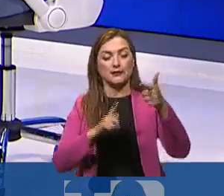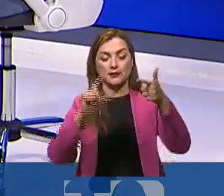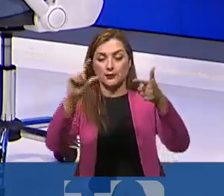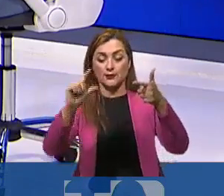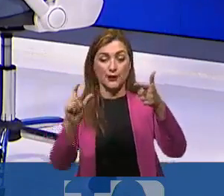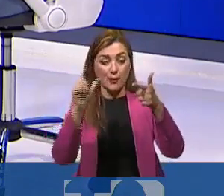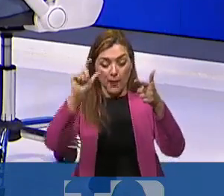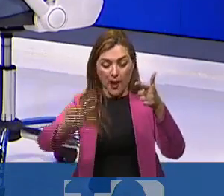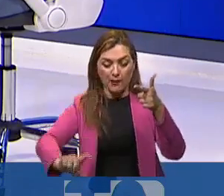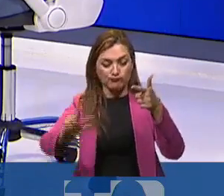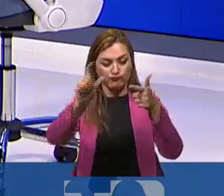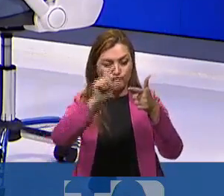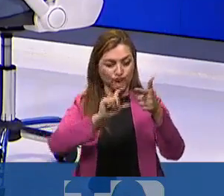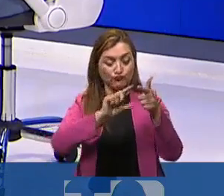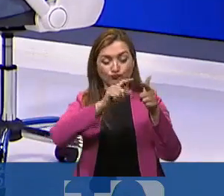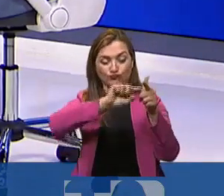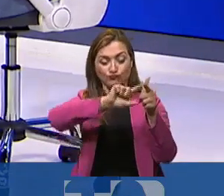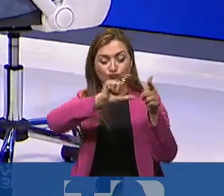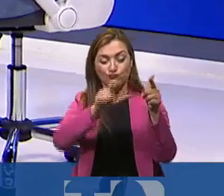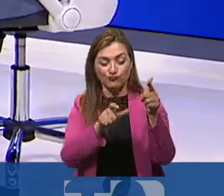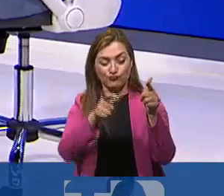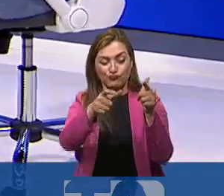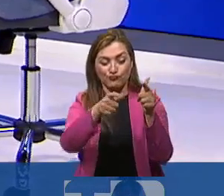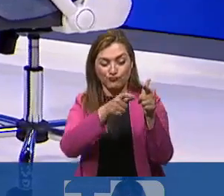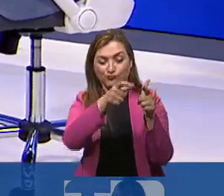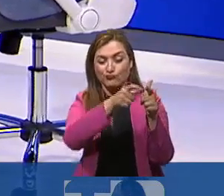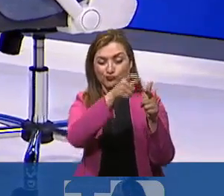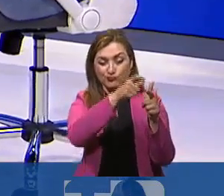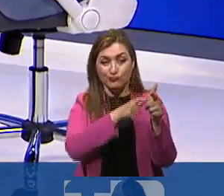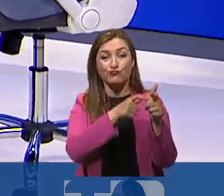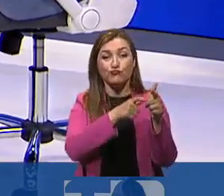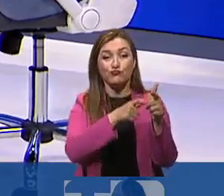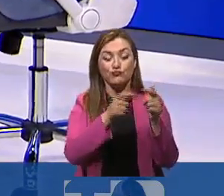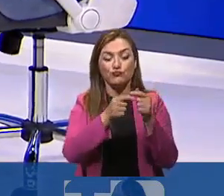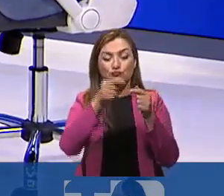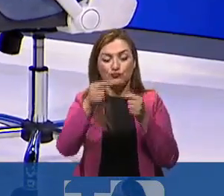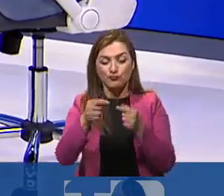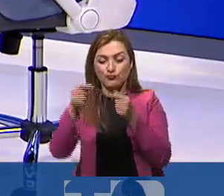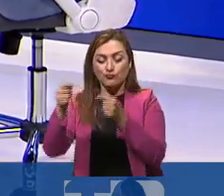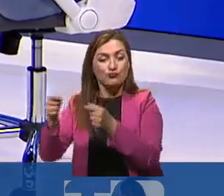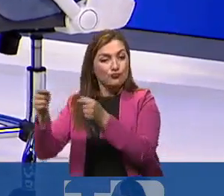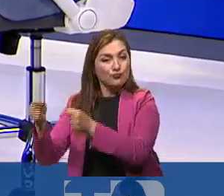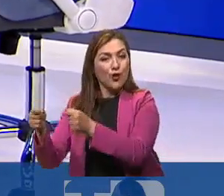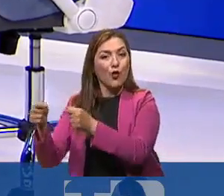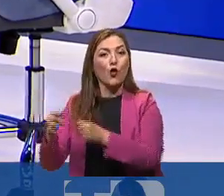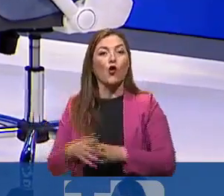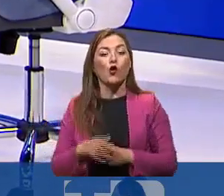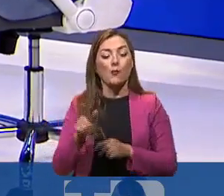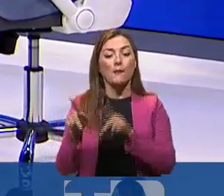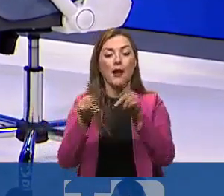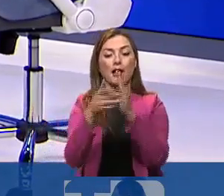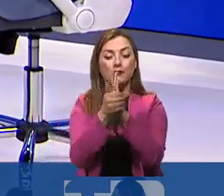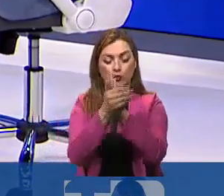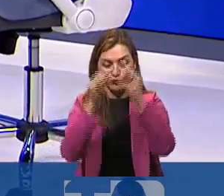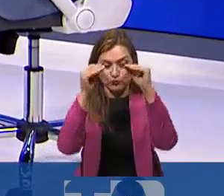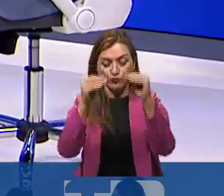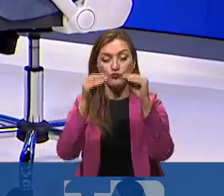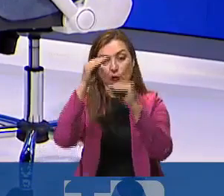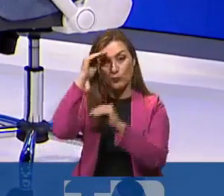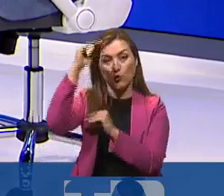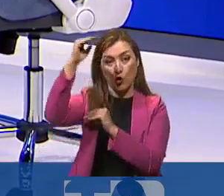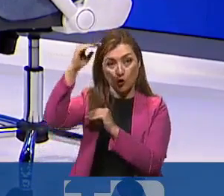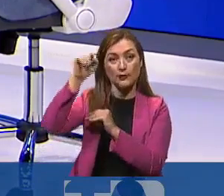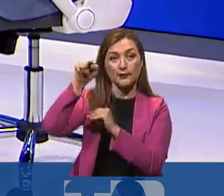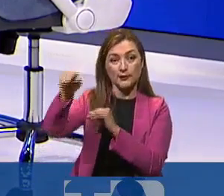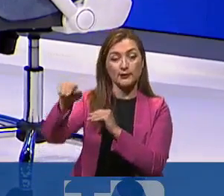corta como 2.23 para arma larga, que vienen a ser parte del plan de capacitación de nuestros